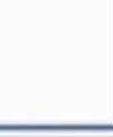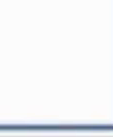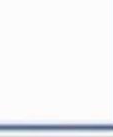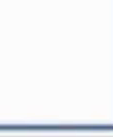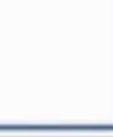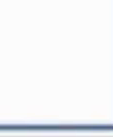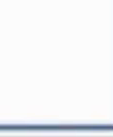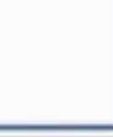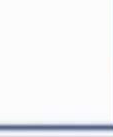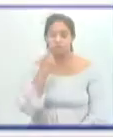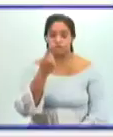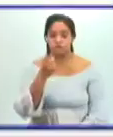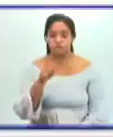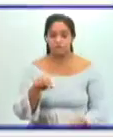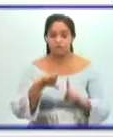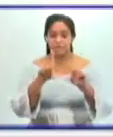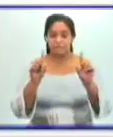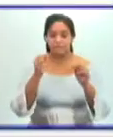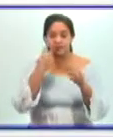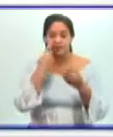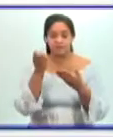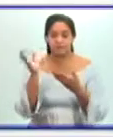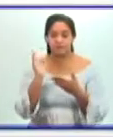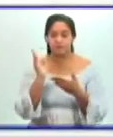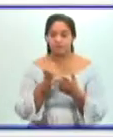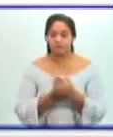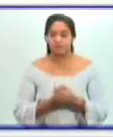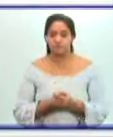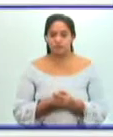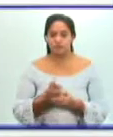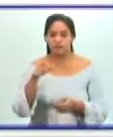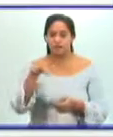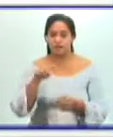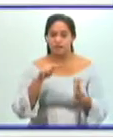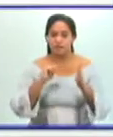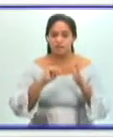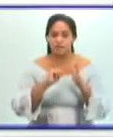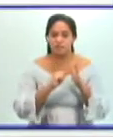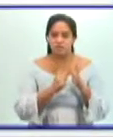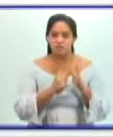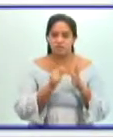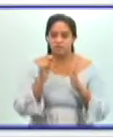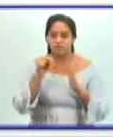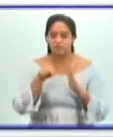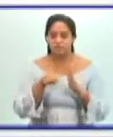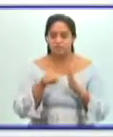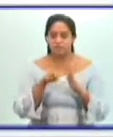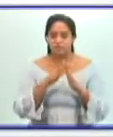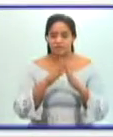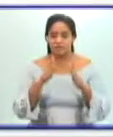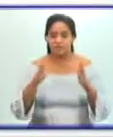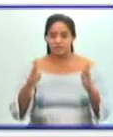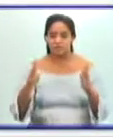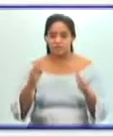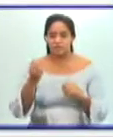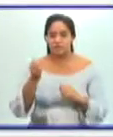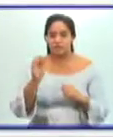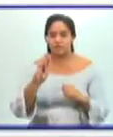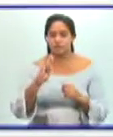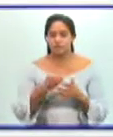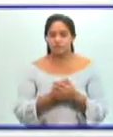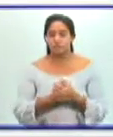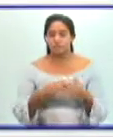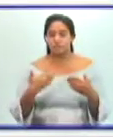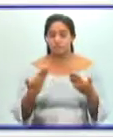Si observas en tu figura, G es un punto que pertenece al segmento AB. Entonces,